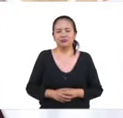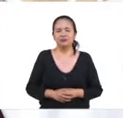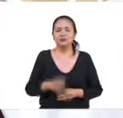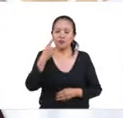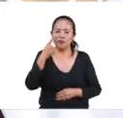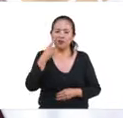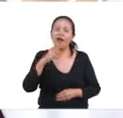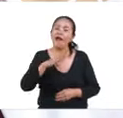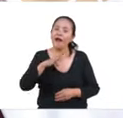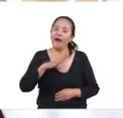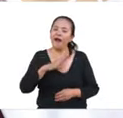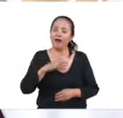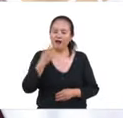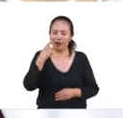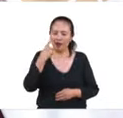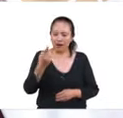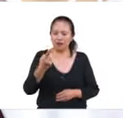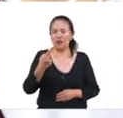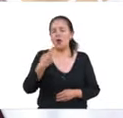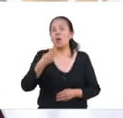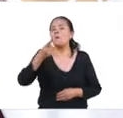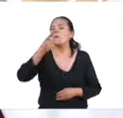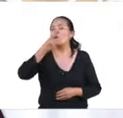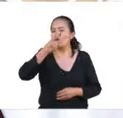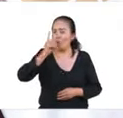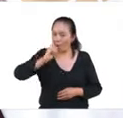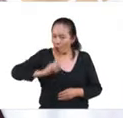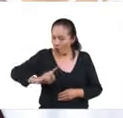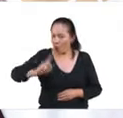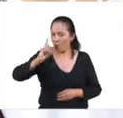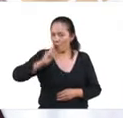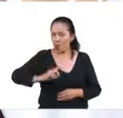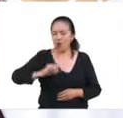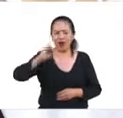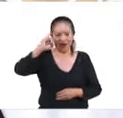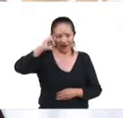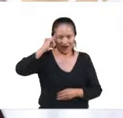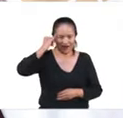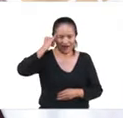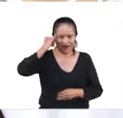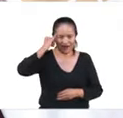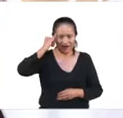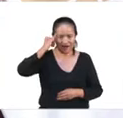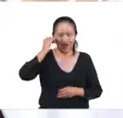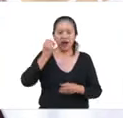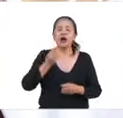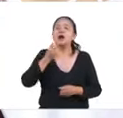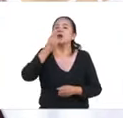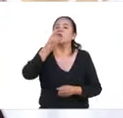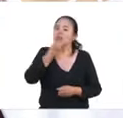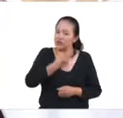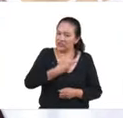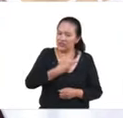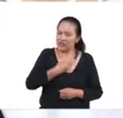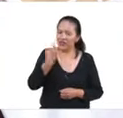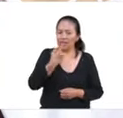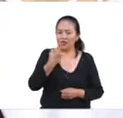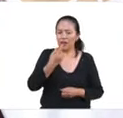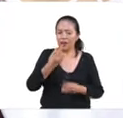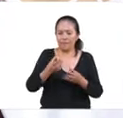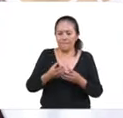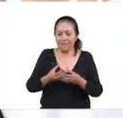hay una solicitud de mujeres indígenas que pidieron que en vez de